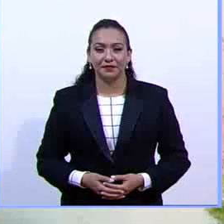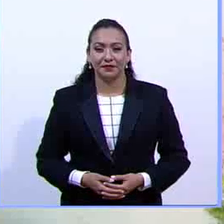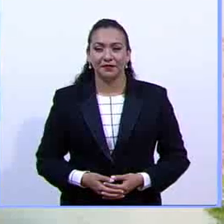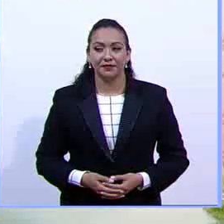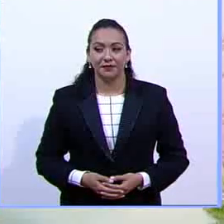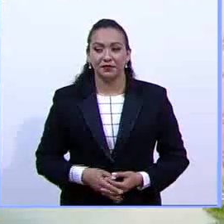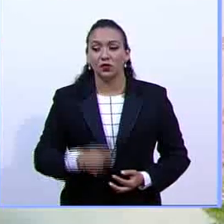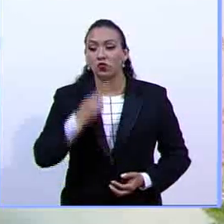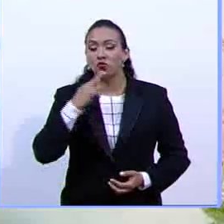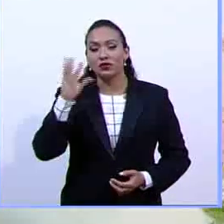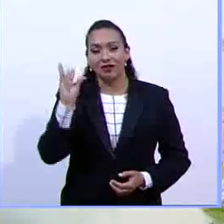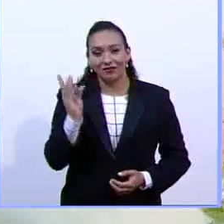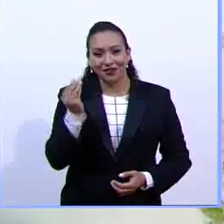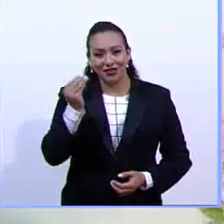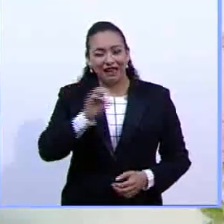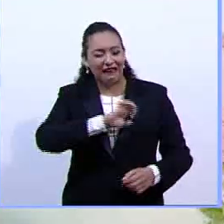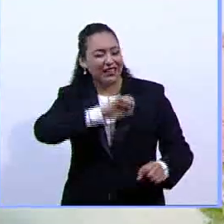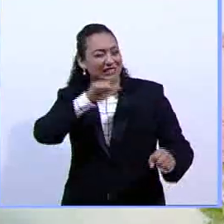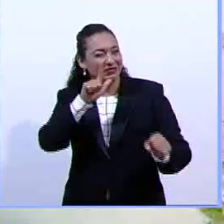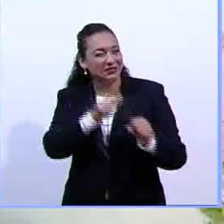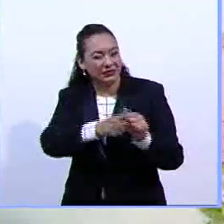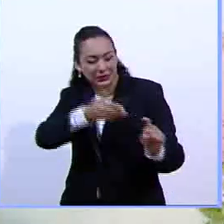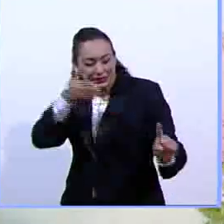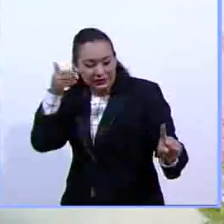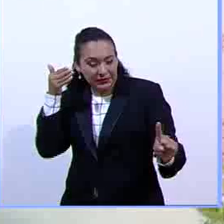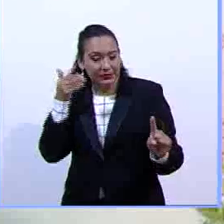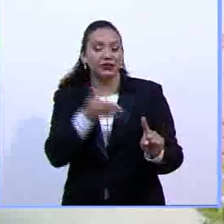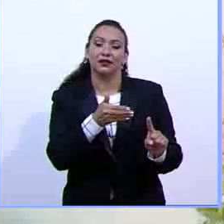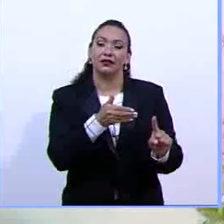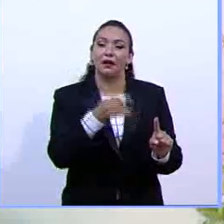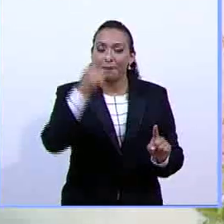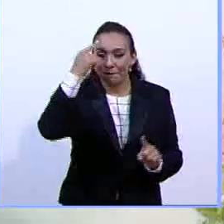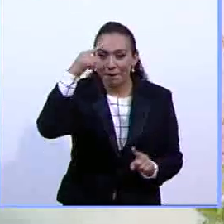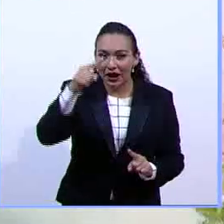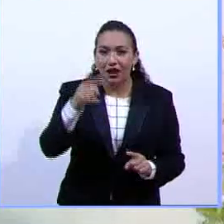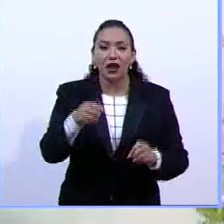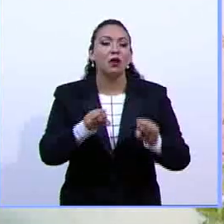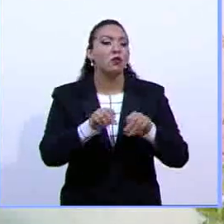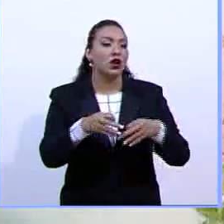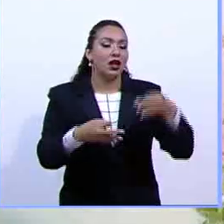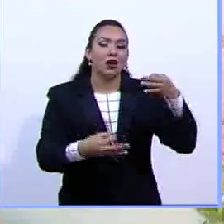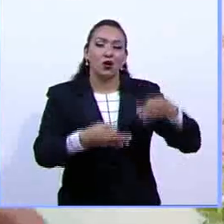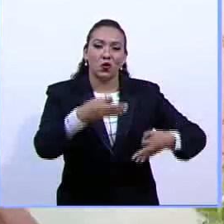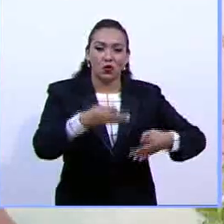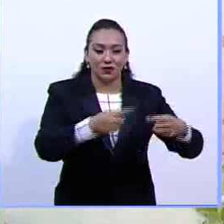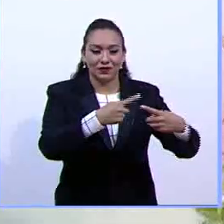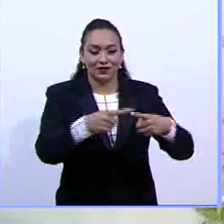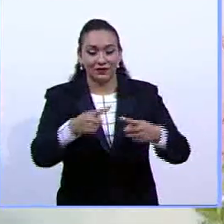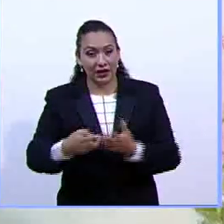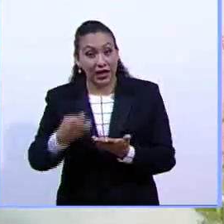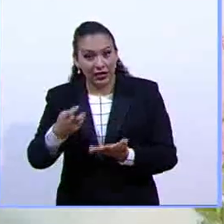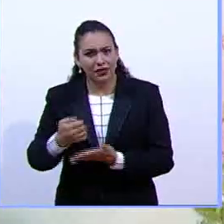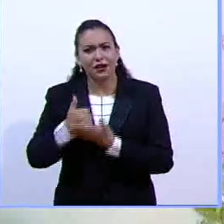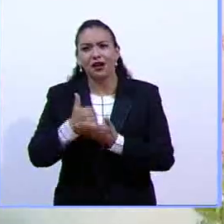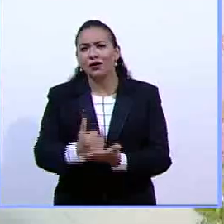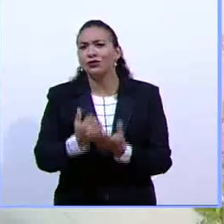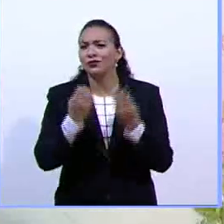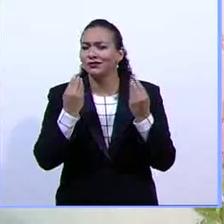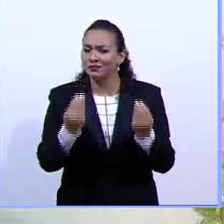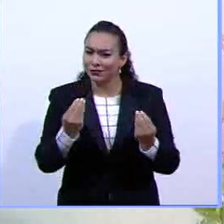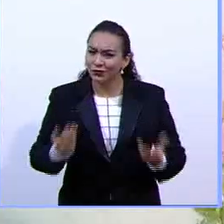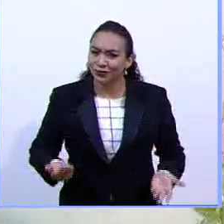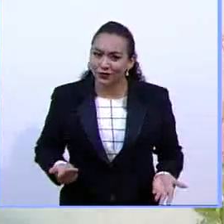La tecnología aplicada para o en los juzgados y tribunales es un hecho a nivel